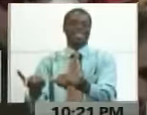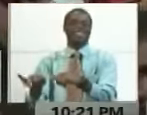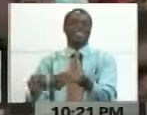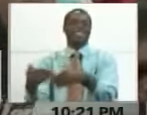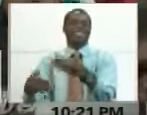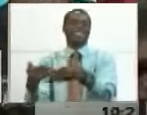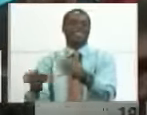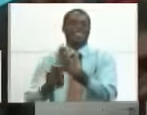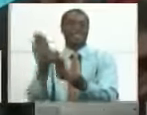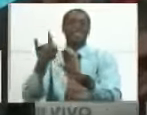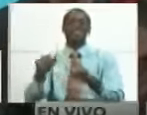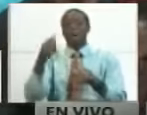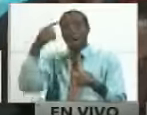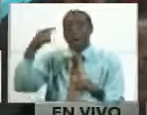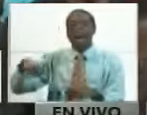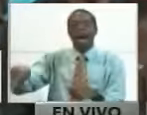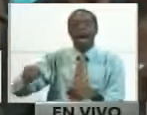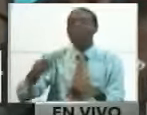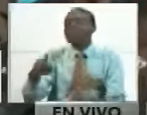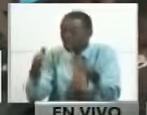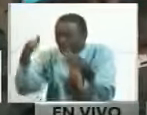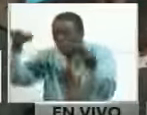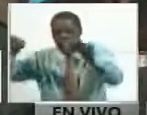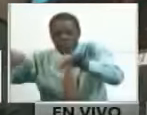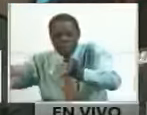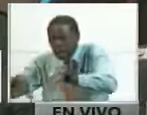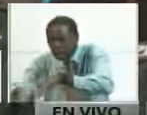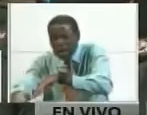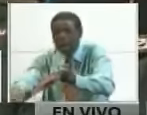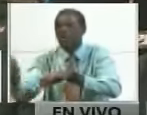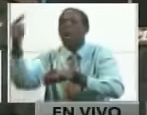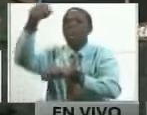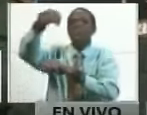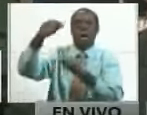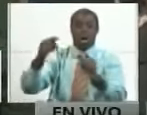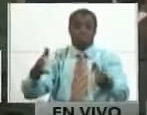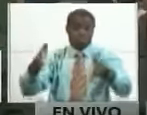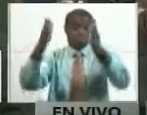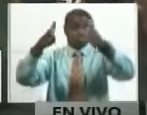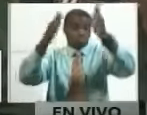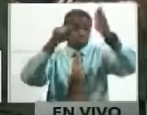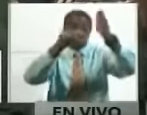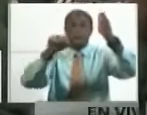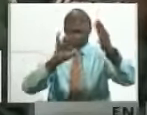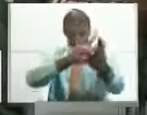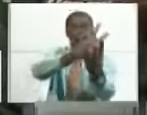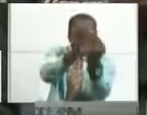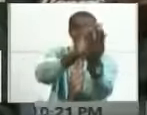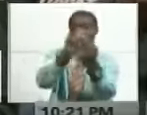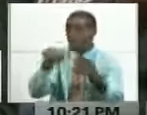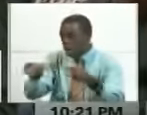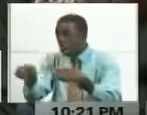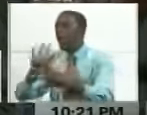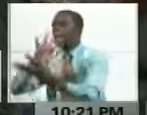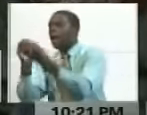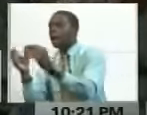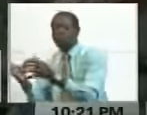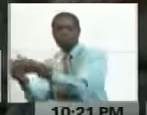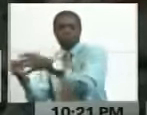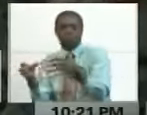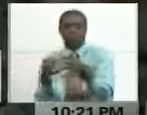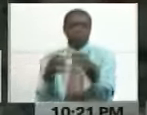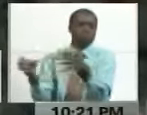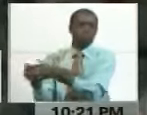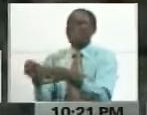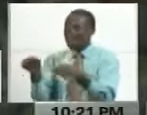calles, en la cancha, en la quebrada, en el urbanismo. Y entonces son las dos tareas vitales. Yo seguiría insistiendo en